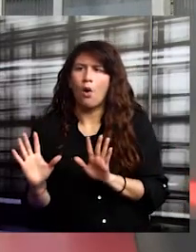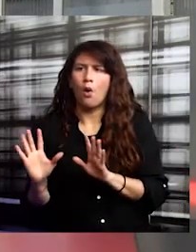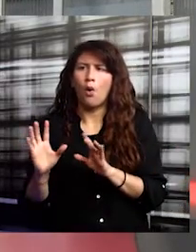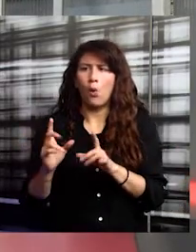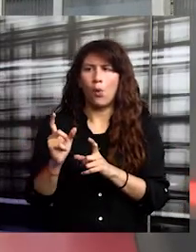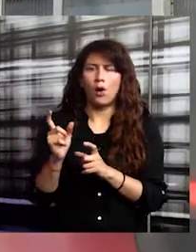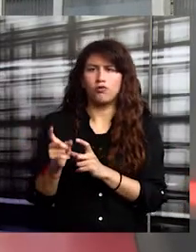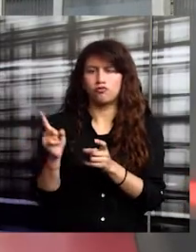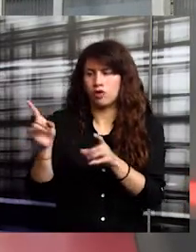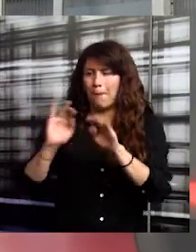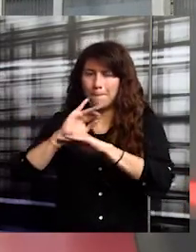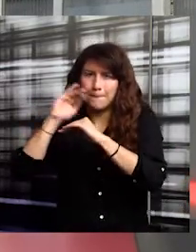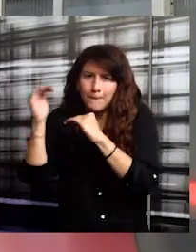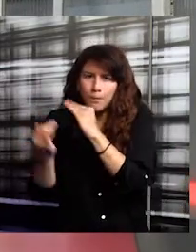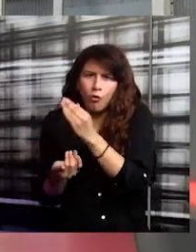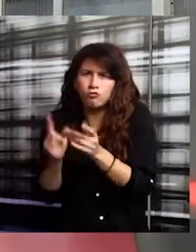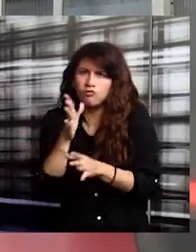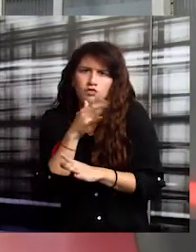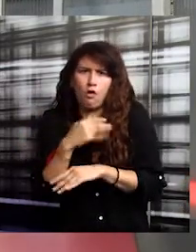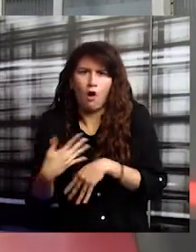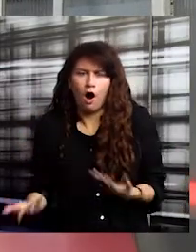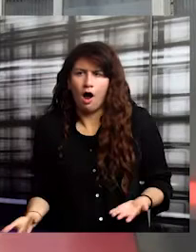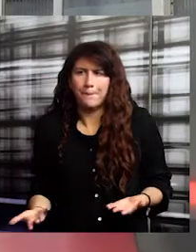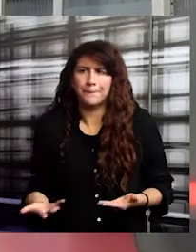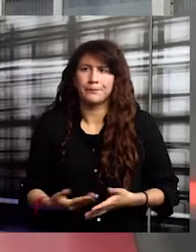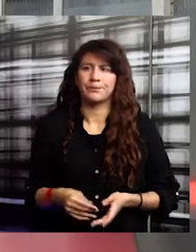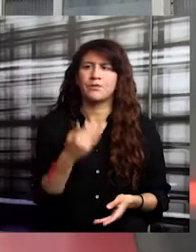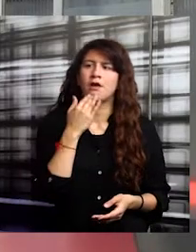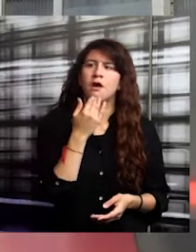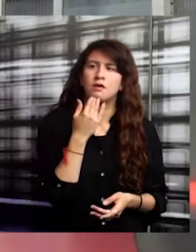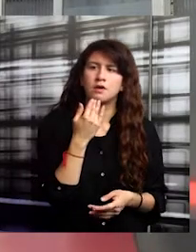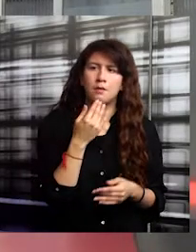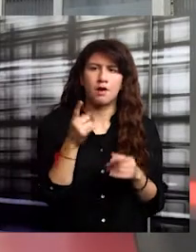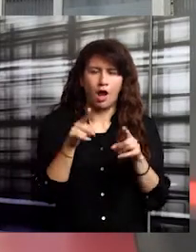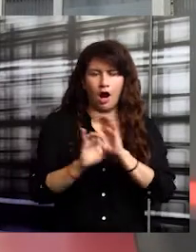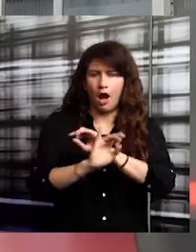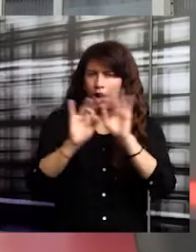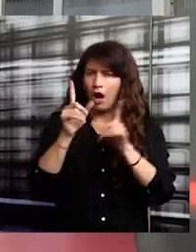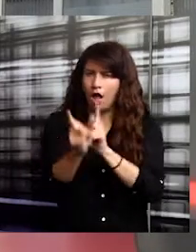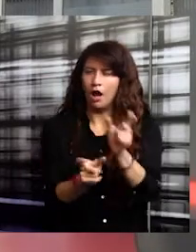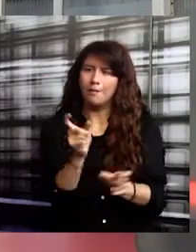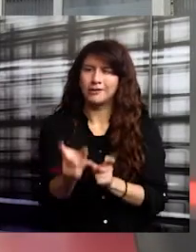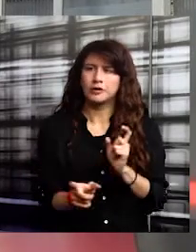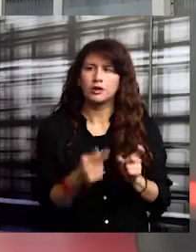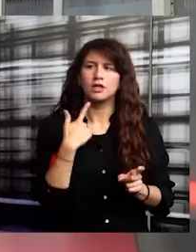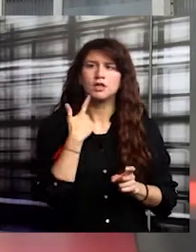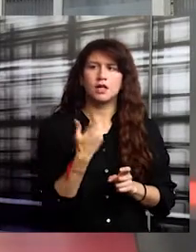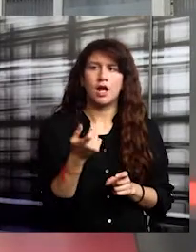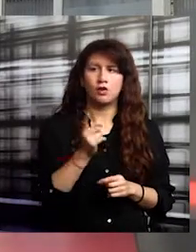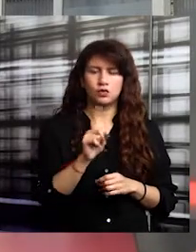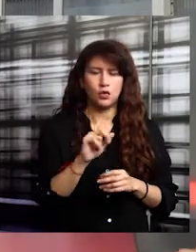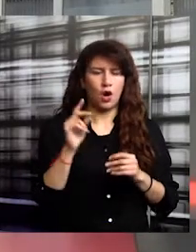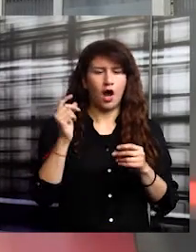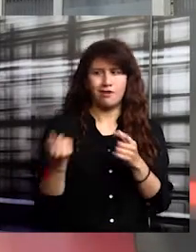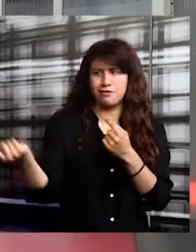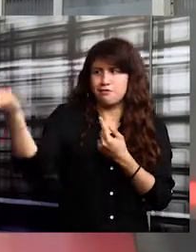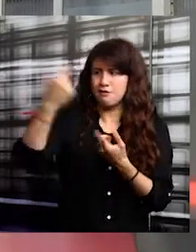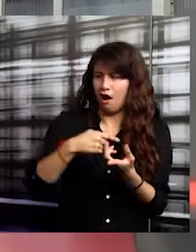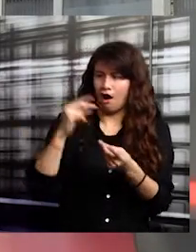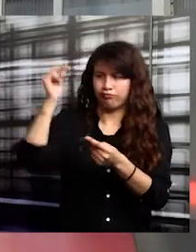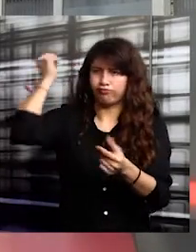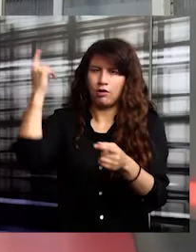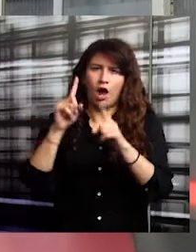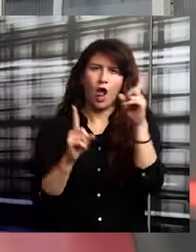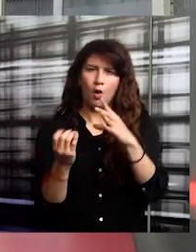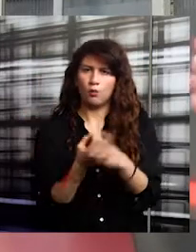exista. Yo creo que esto también hay que aclararle a la gente. Esto no es que se vaya a inventar algo nuevo. Perfecto.